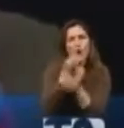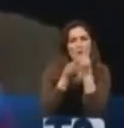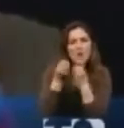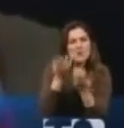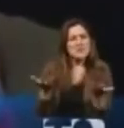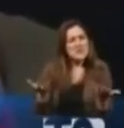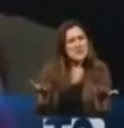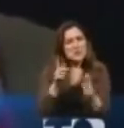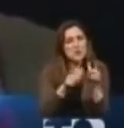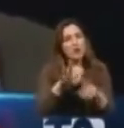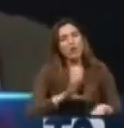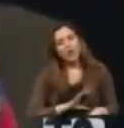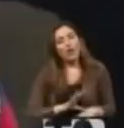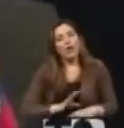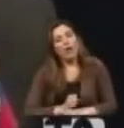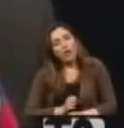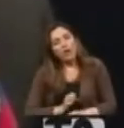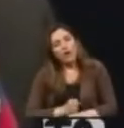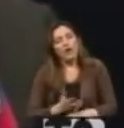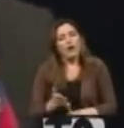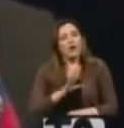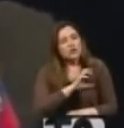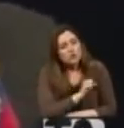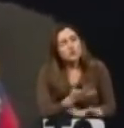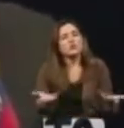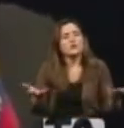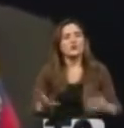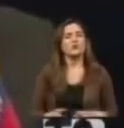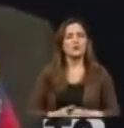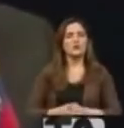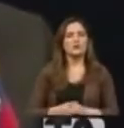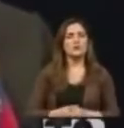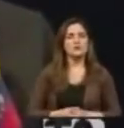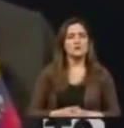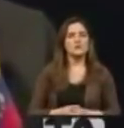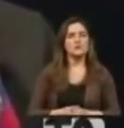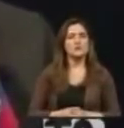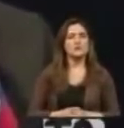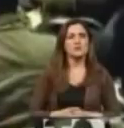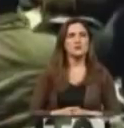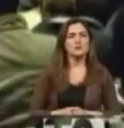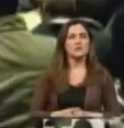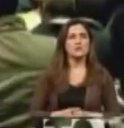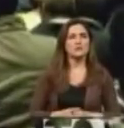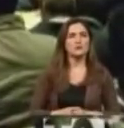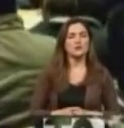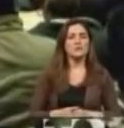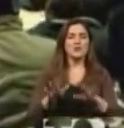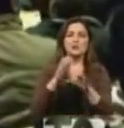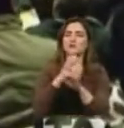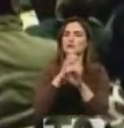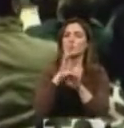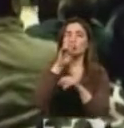alimentos suficientes para todos. Es decir, en el planeta sí hay pues la mesa servida.